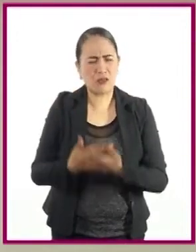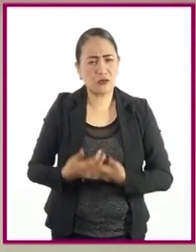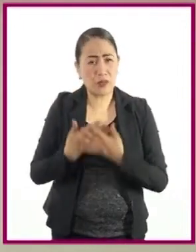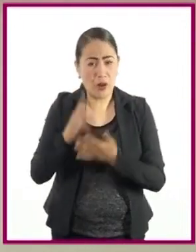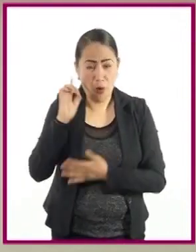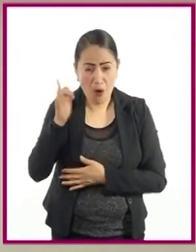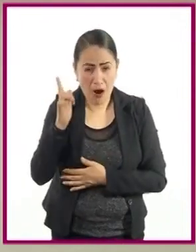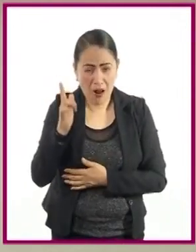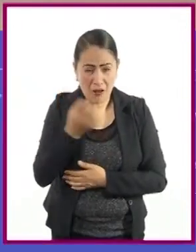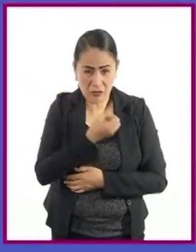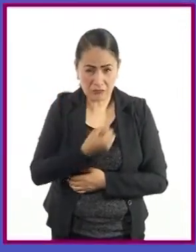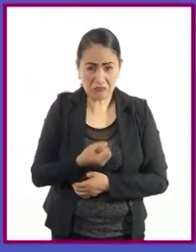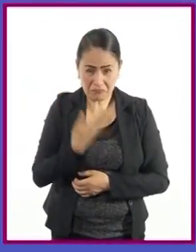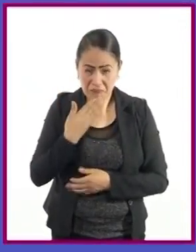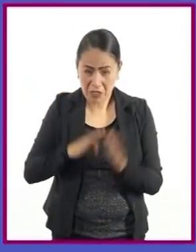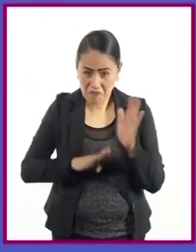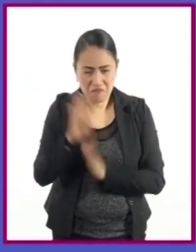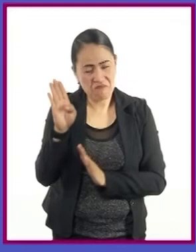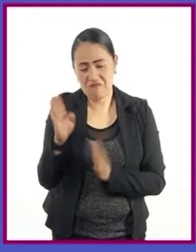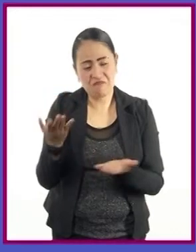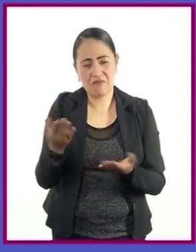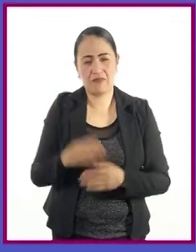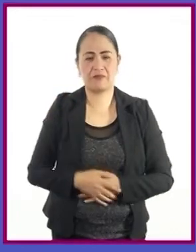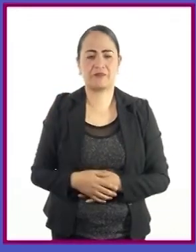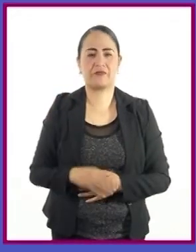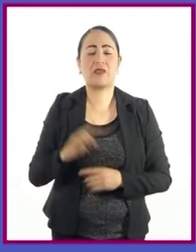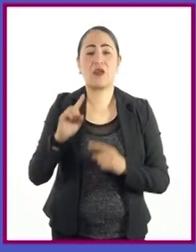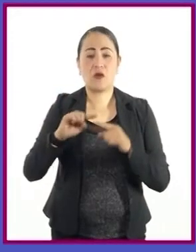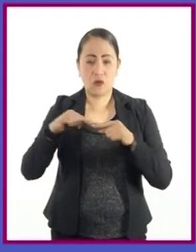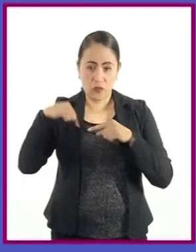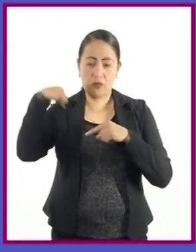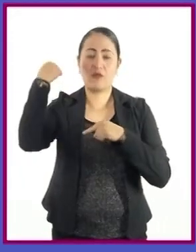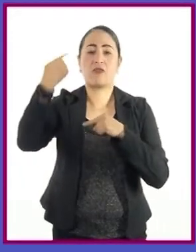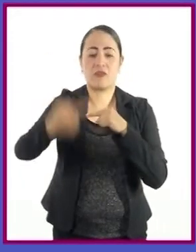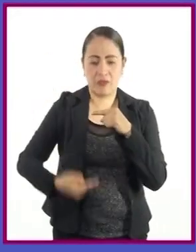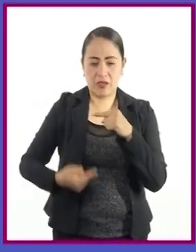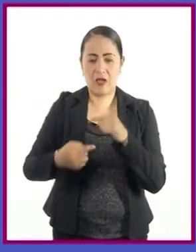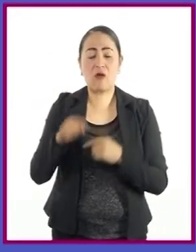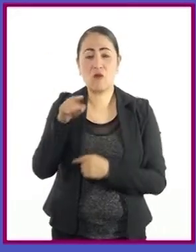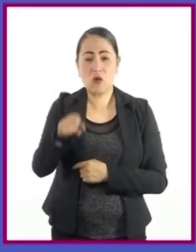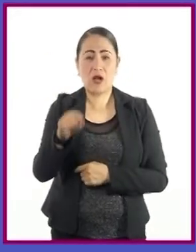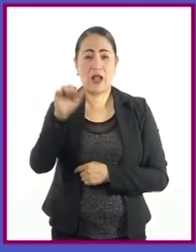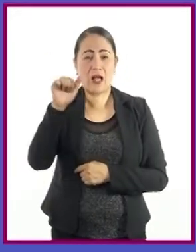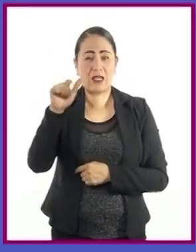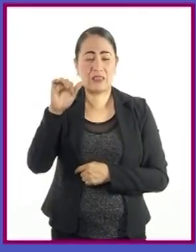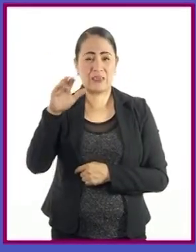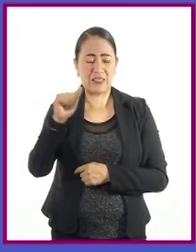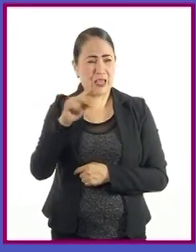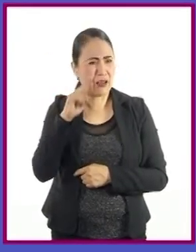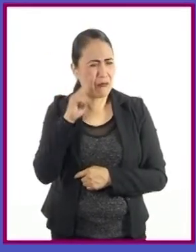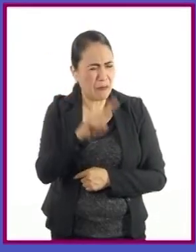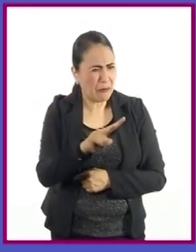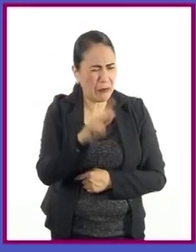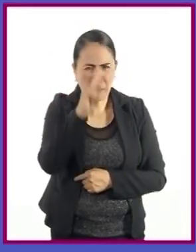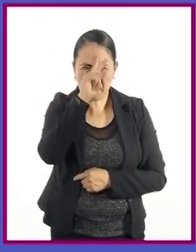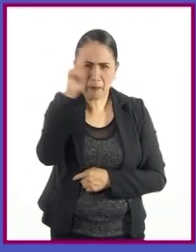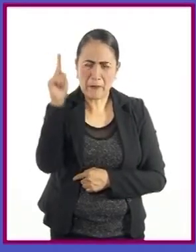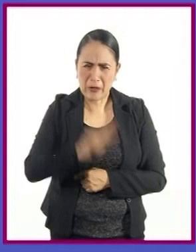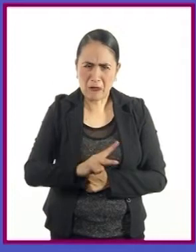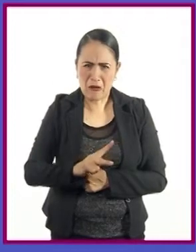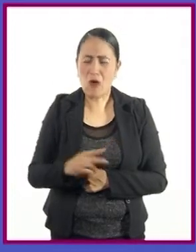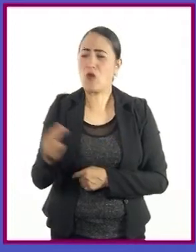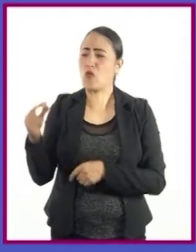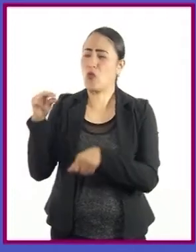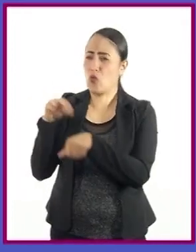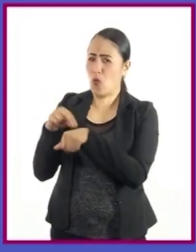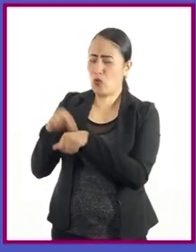Sigamos con la narración. Al otro día, Alicia seguía peor. Hubo consulta, constatándose